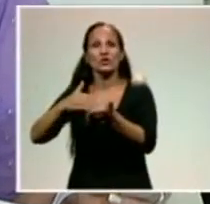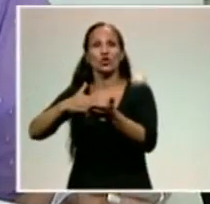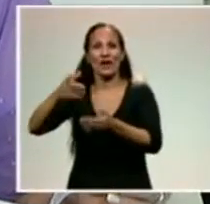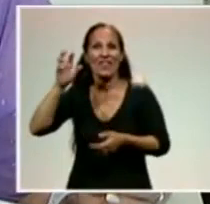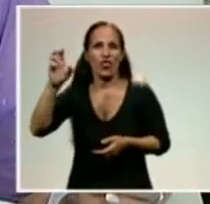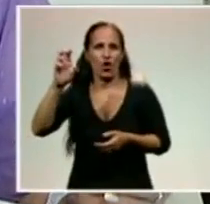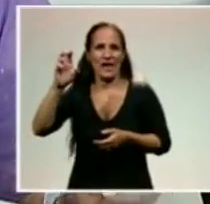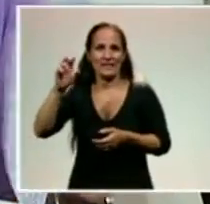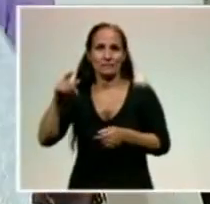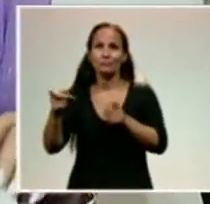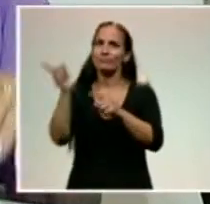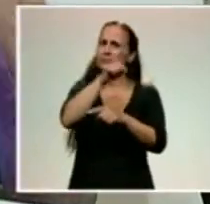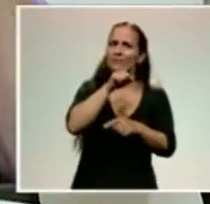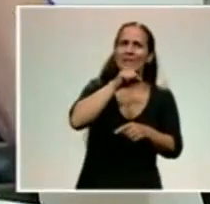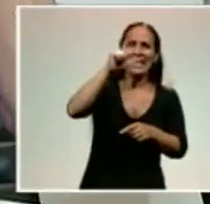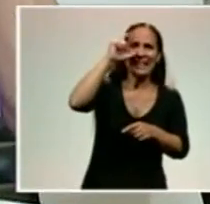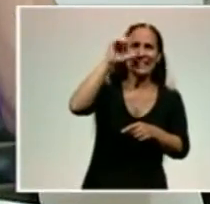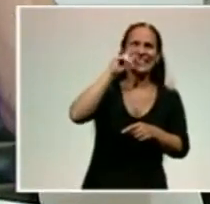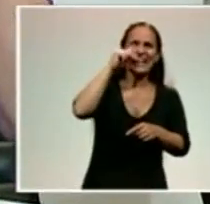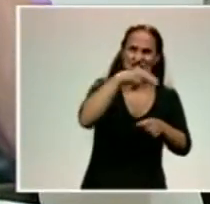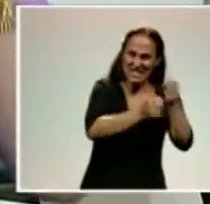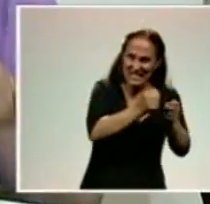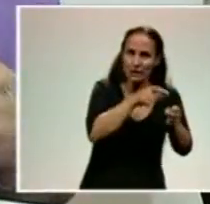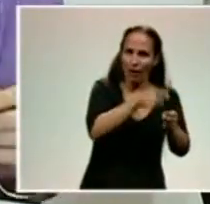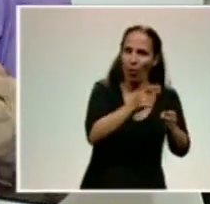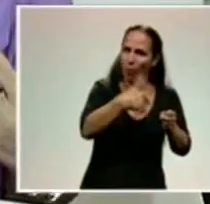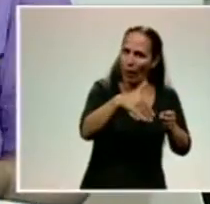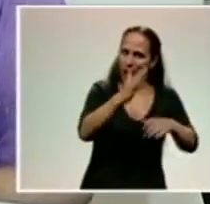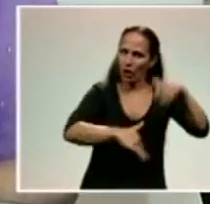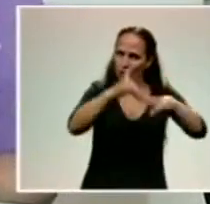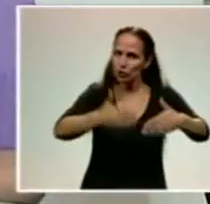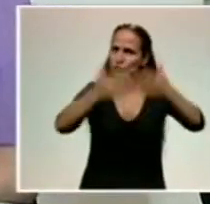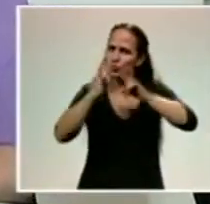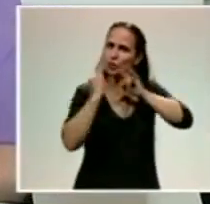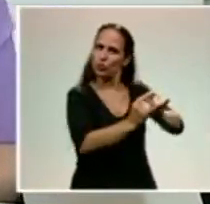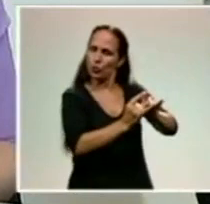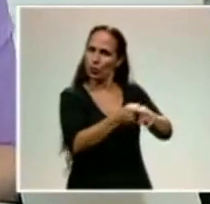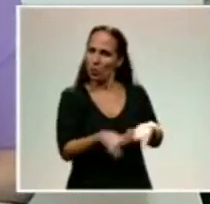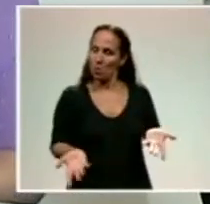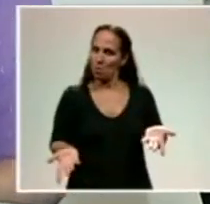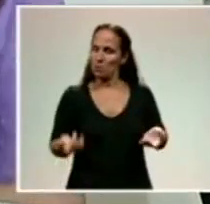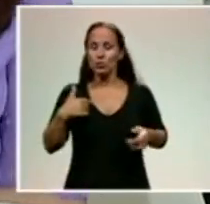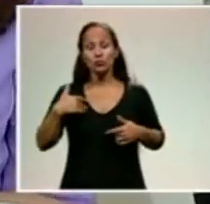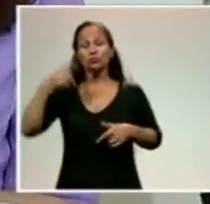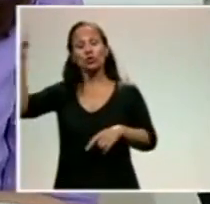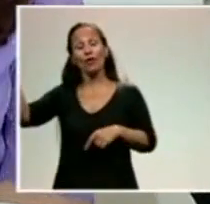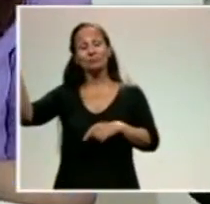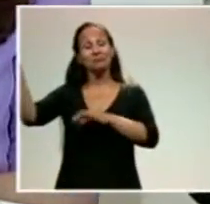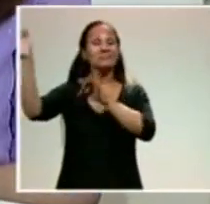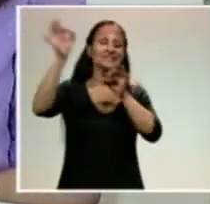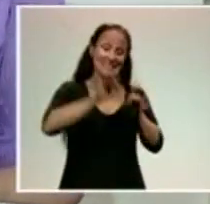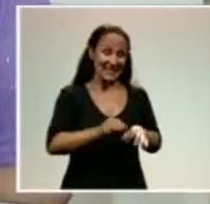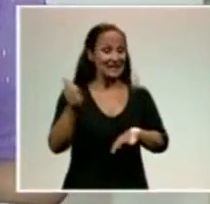cual Techint es quien va a construir la obra. Yo la verdad que cuando llegué acá y me enteré